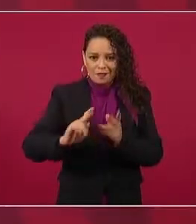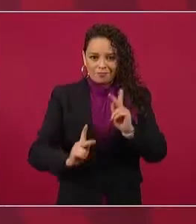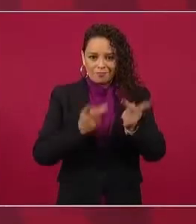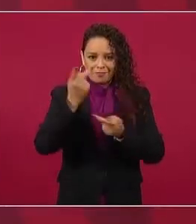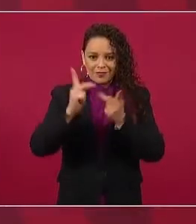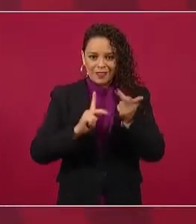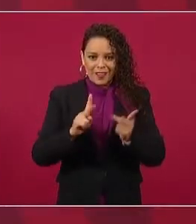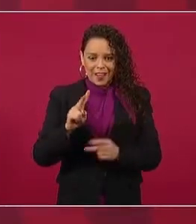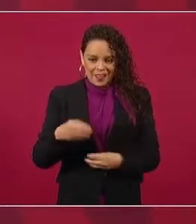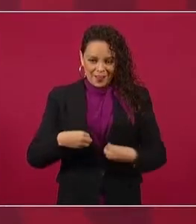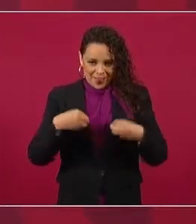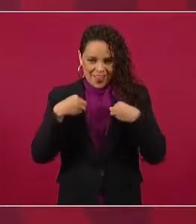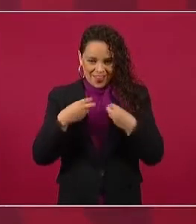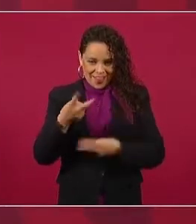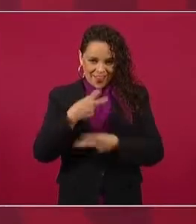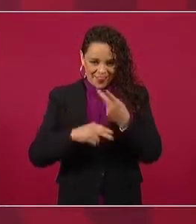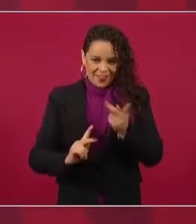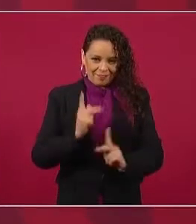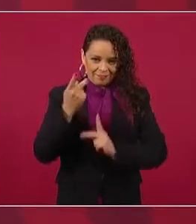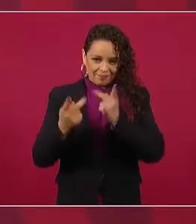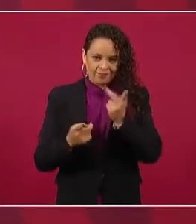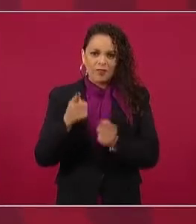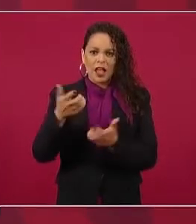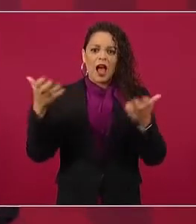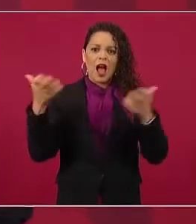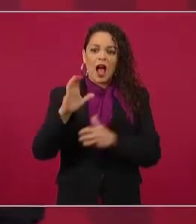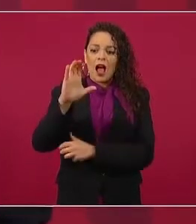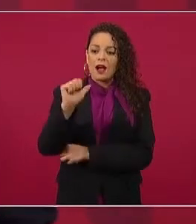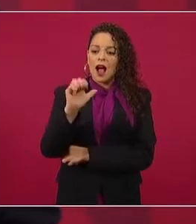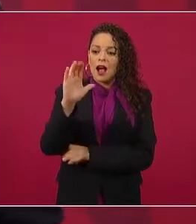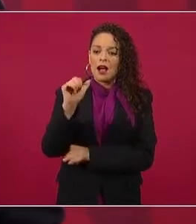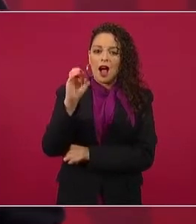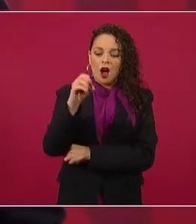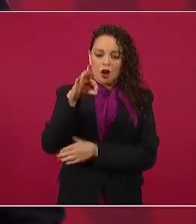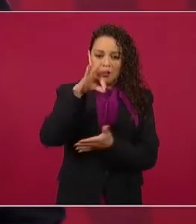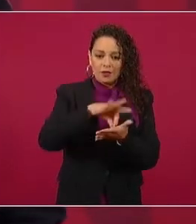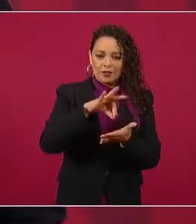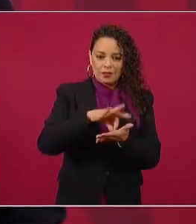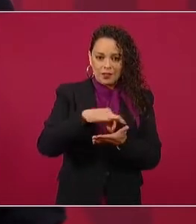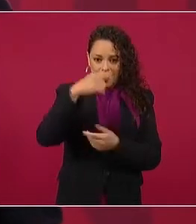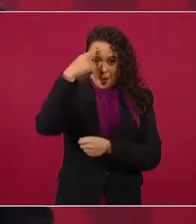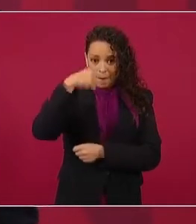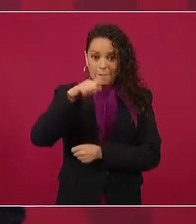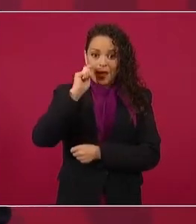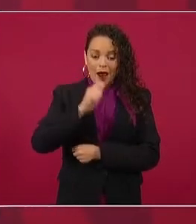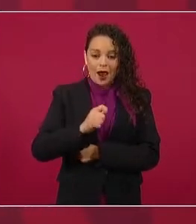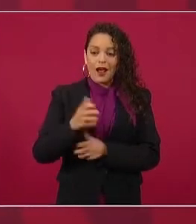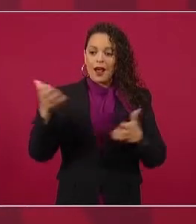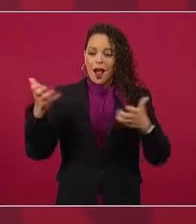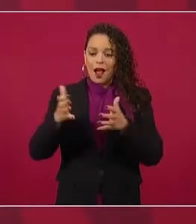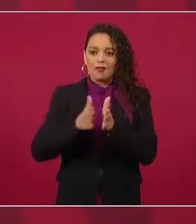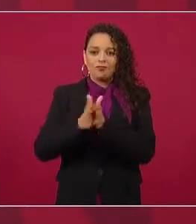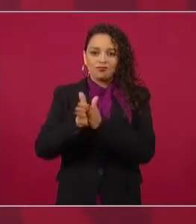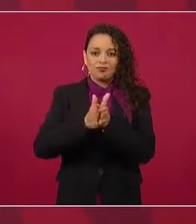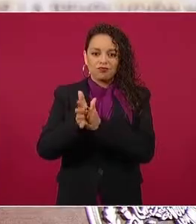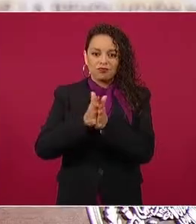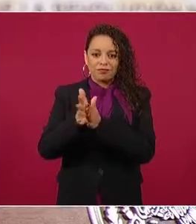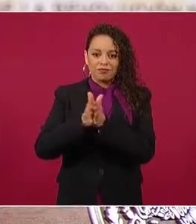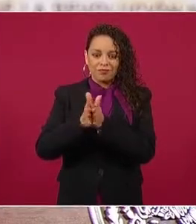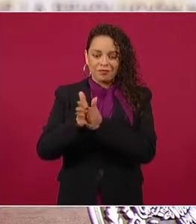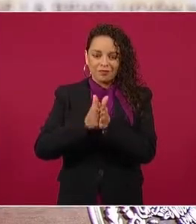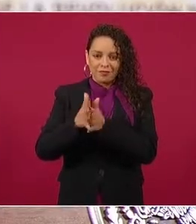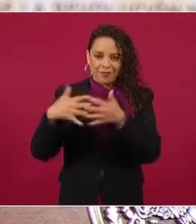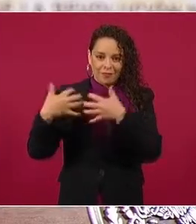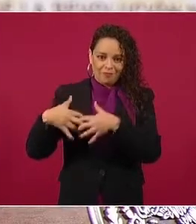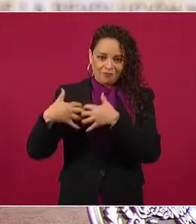cacao para que la empresa que fabrica chocolate Rocío tuviese materia prima, pues.